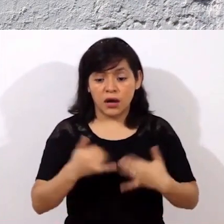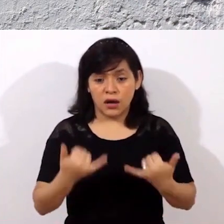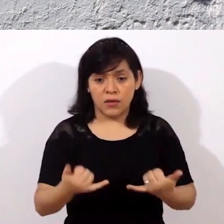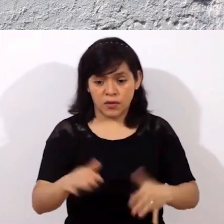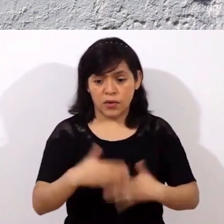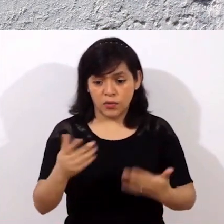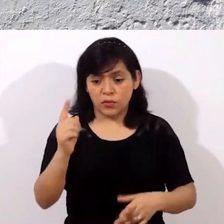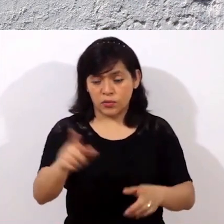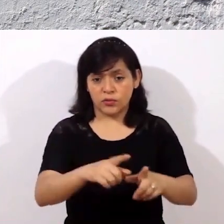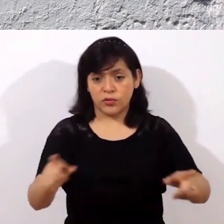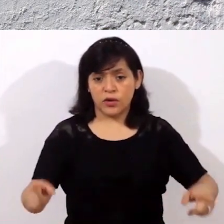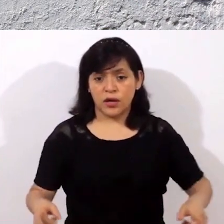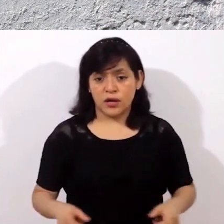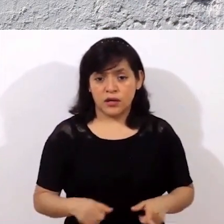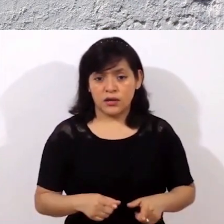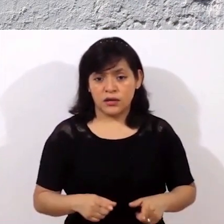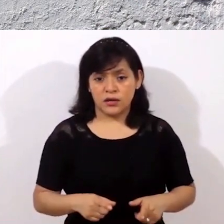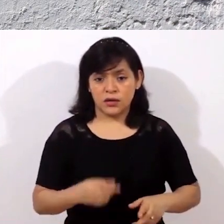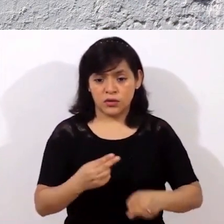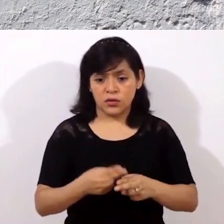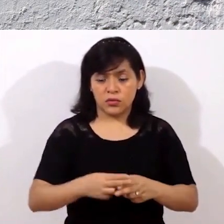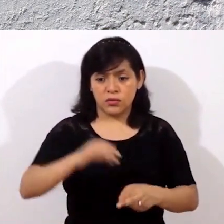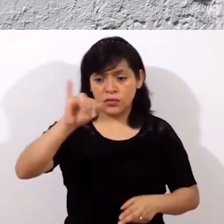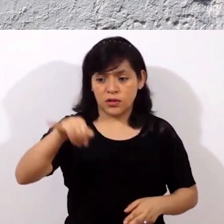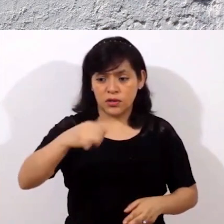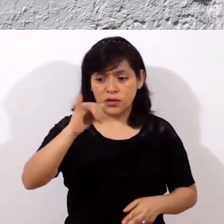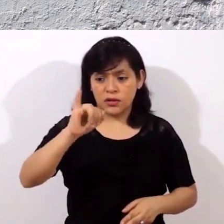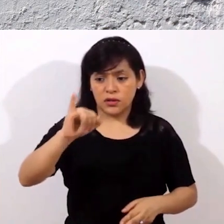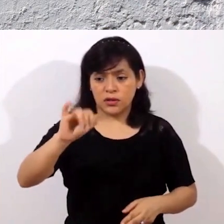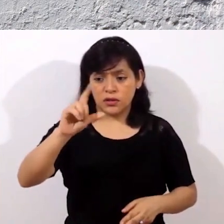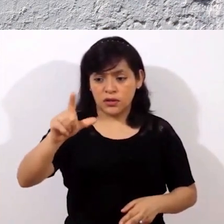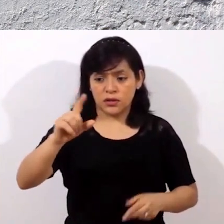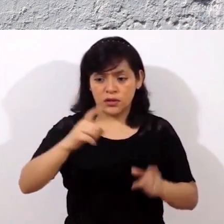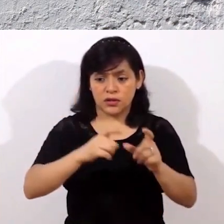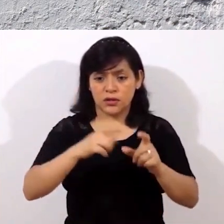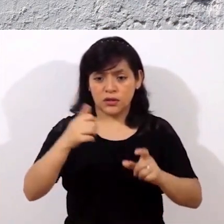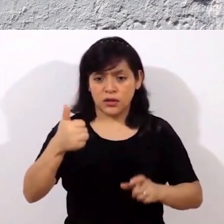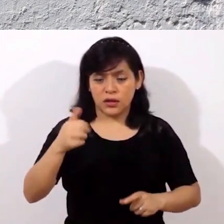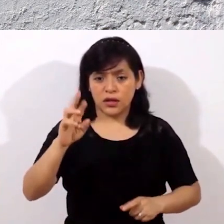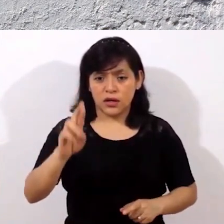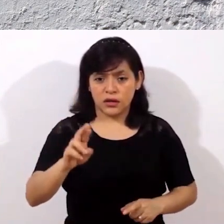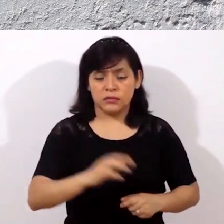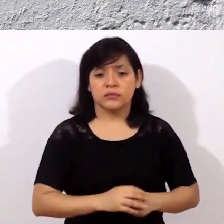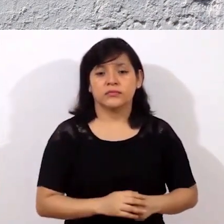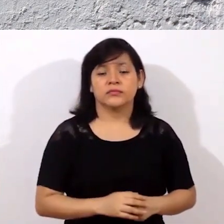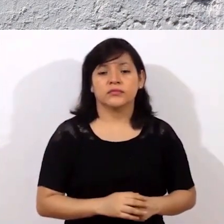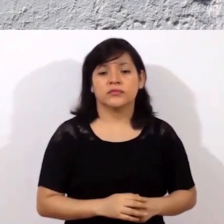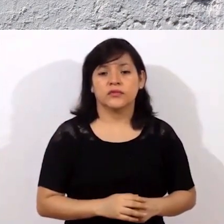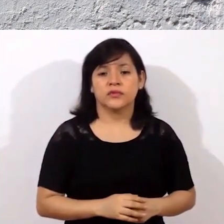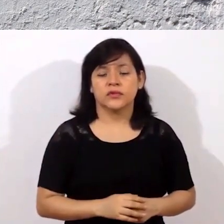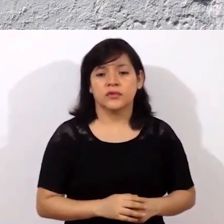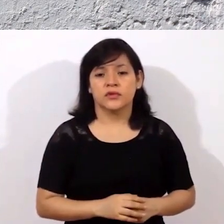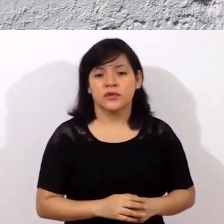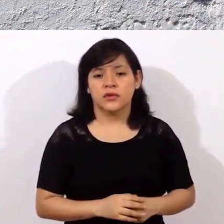que purificar. Se quitó el pecado del pueblo, Gilgal. Pero ahora no es así. Debía de ser un